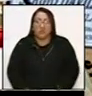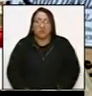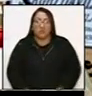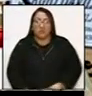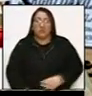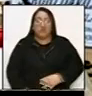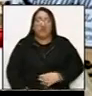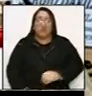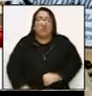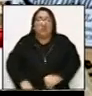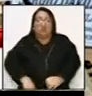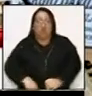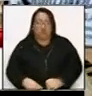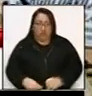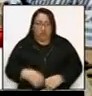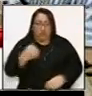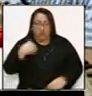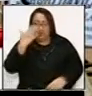misma...